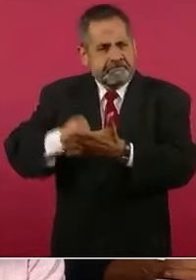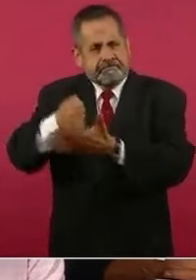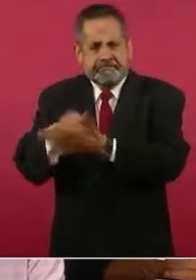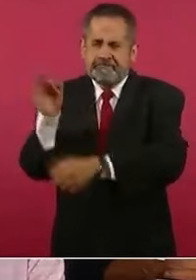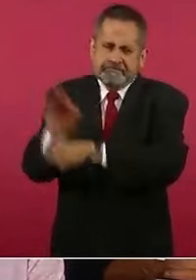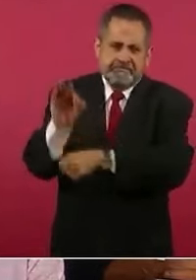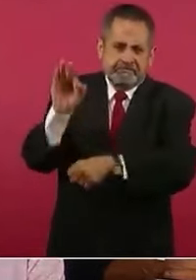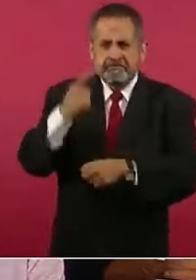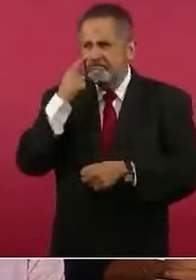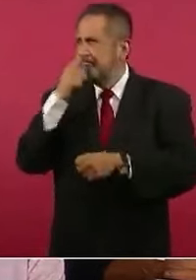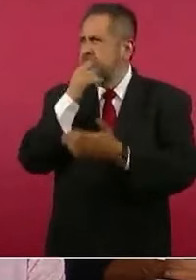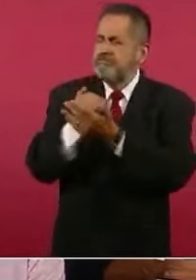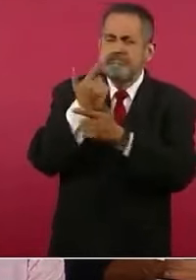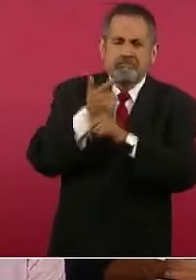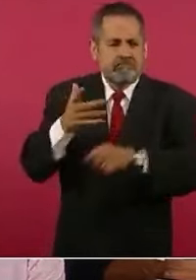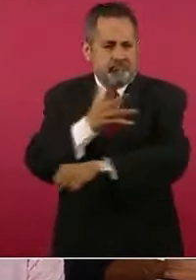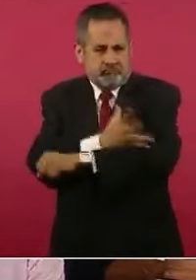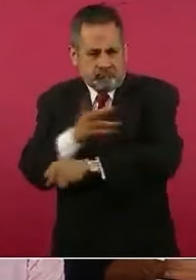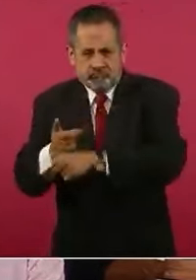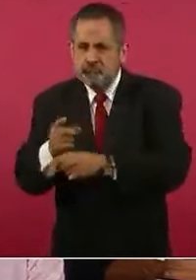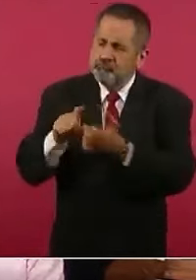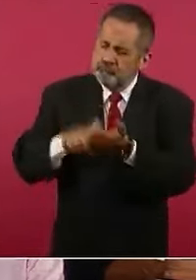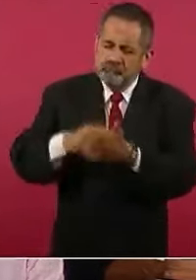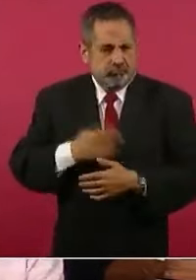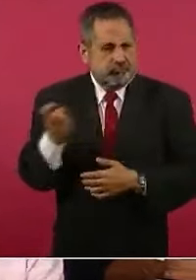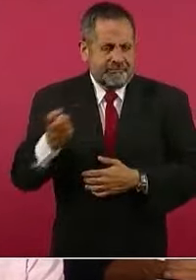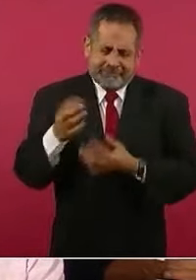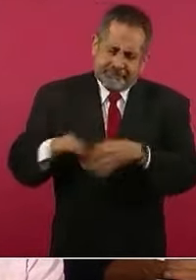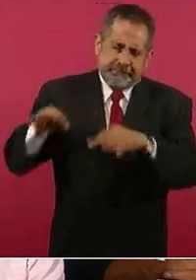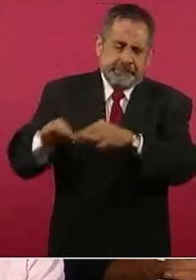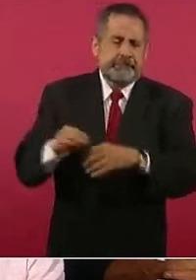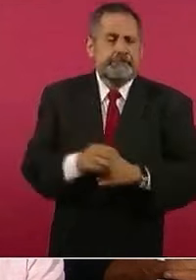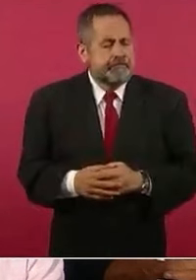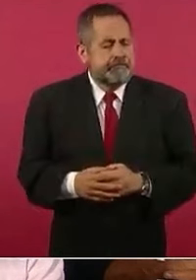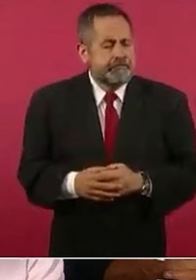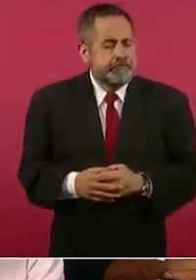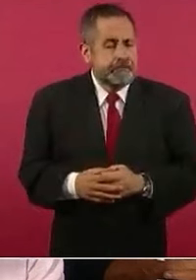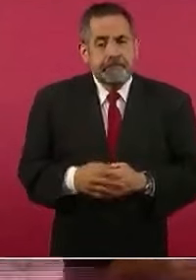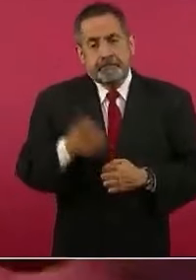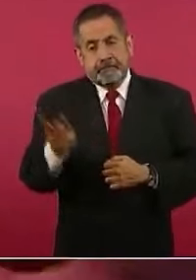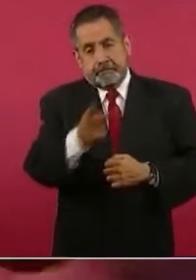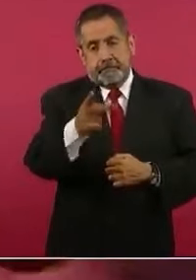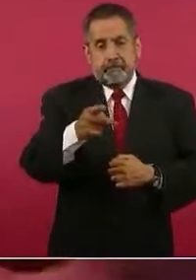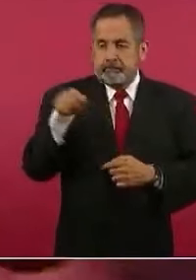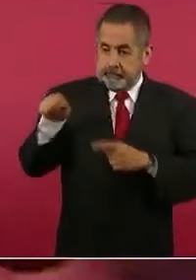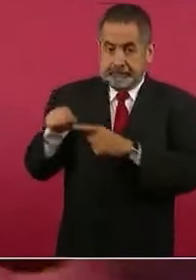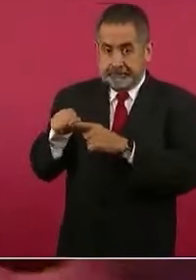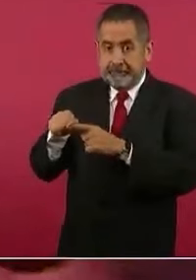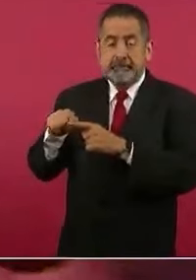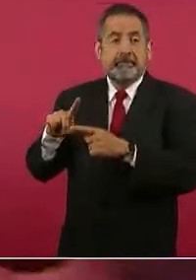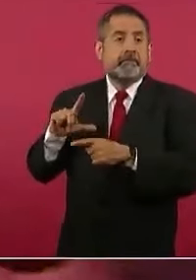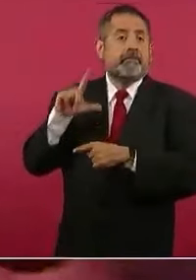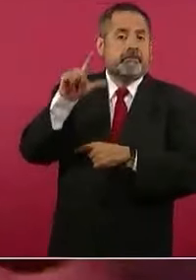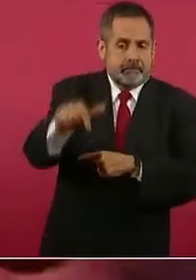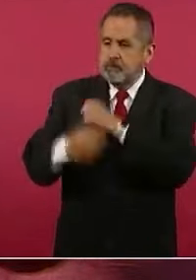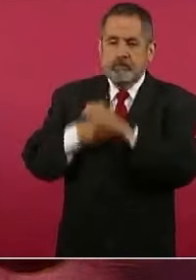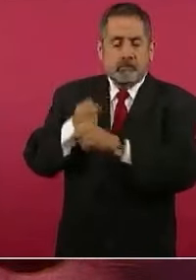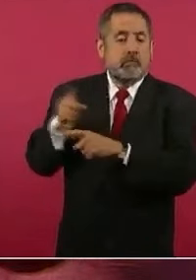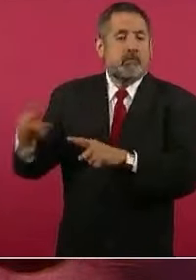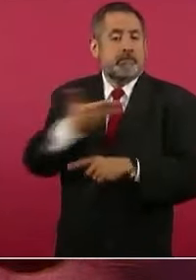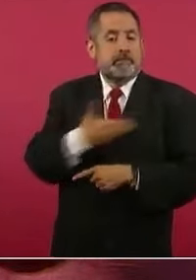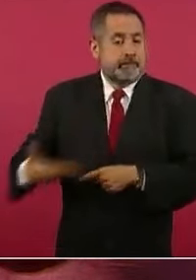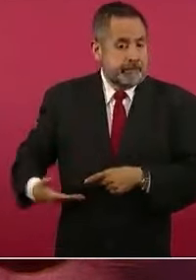la verdadera democracia, por la honestidad y la justicia. La pregunta es, 8 años después, como presidente electo de Colombia,